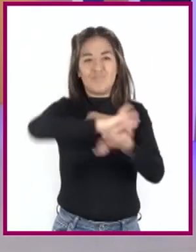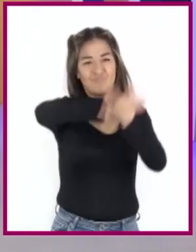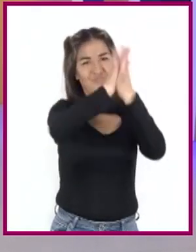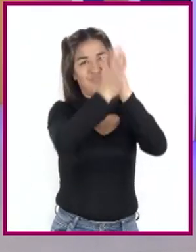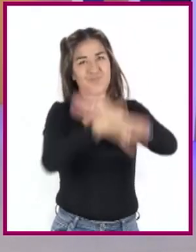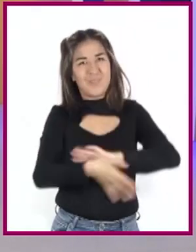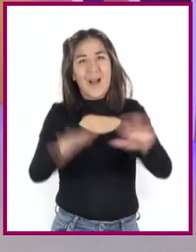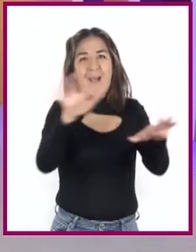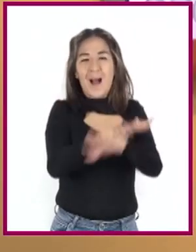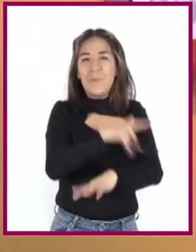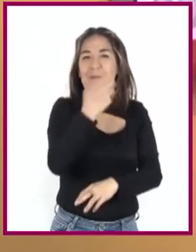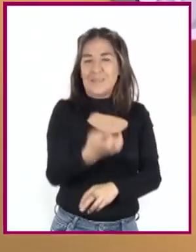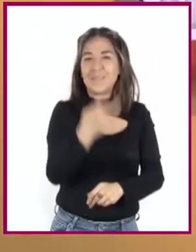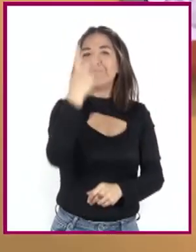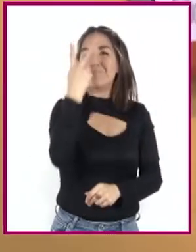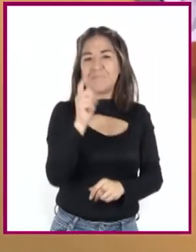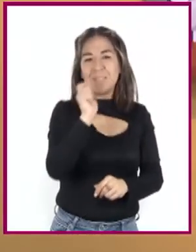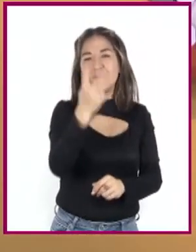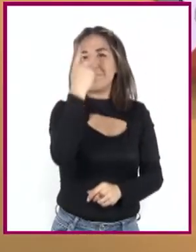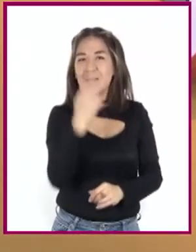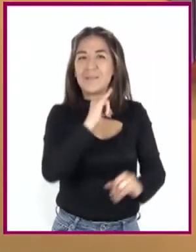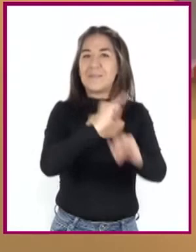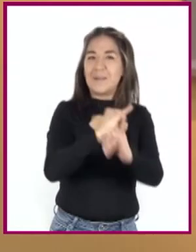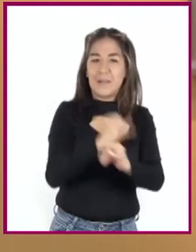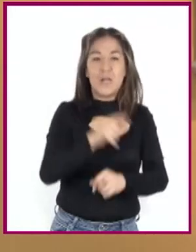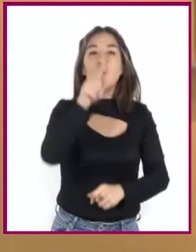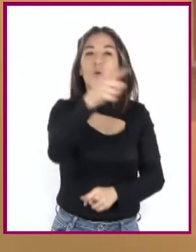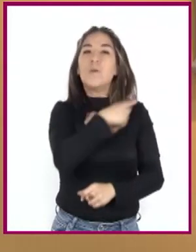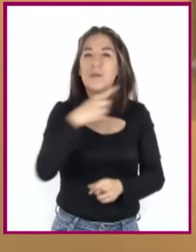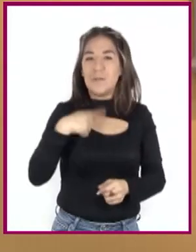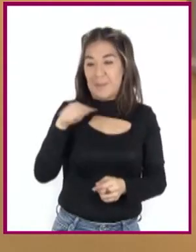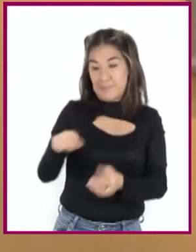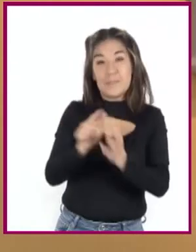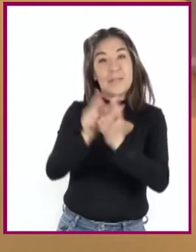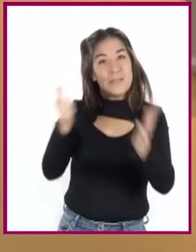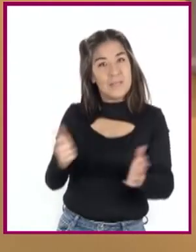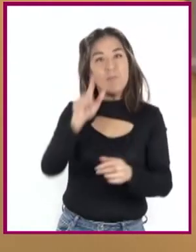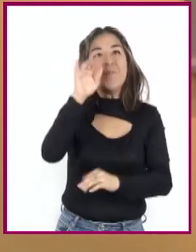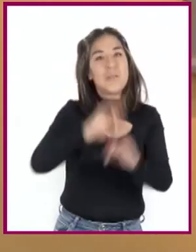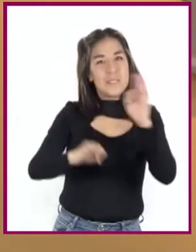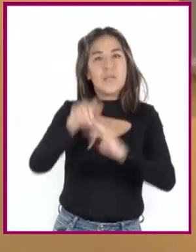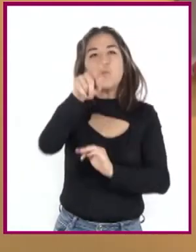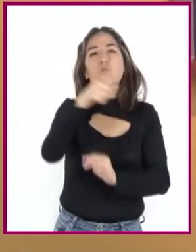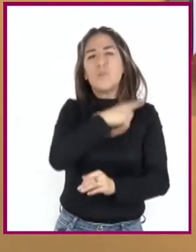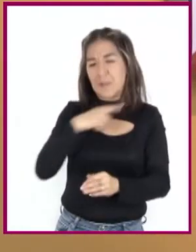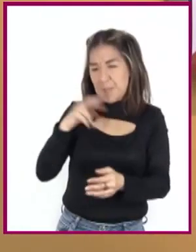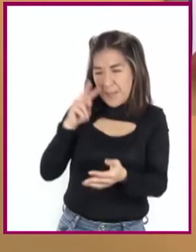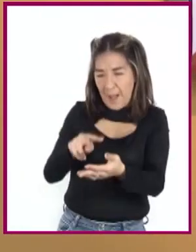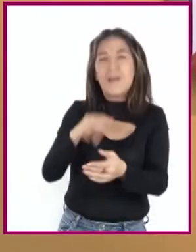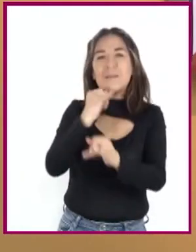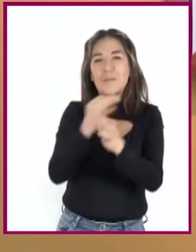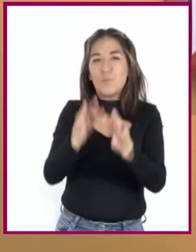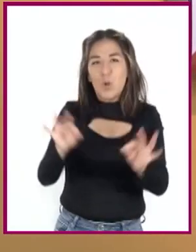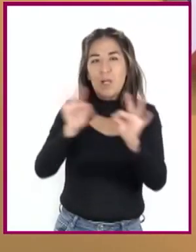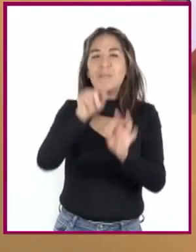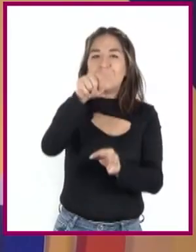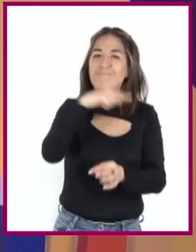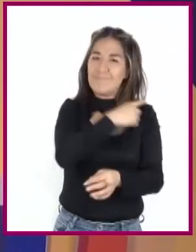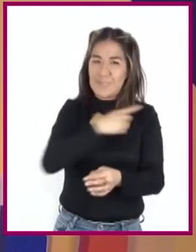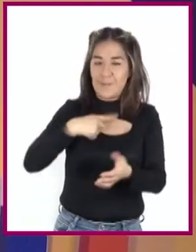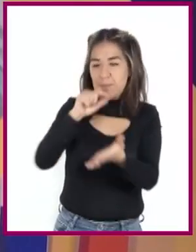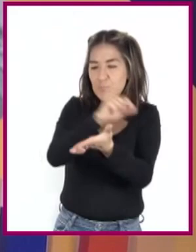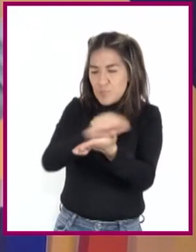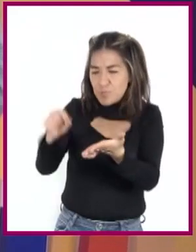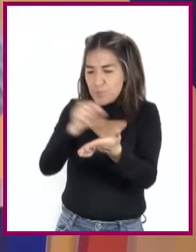de comunicación. Subrayen las ideas principales de su libro de texto. Además, si desean profundizar en el tema o